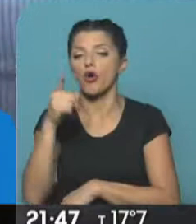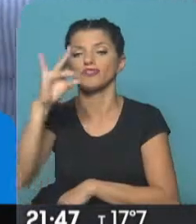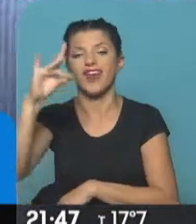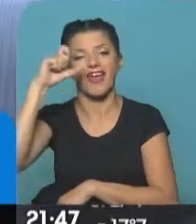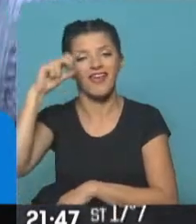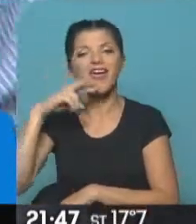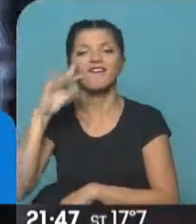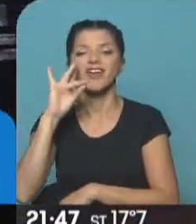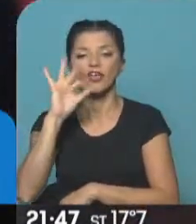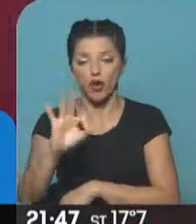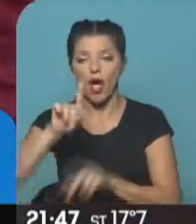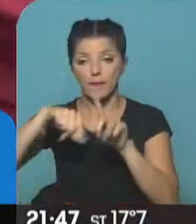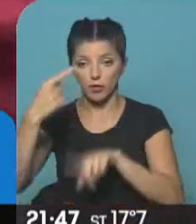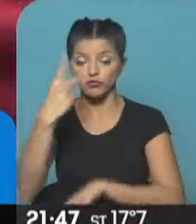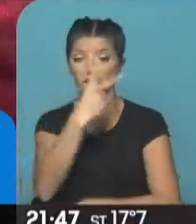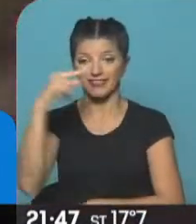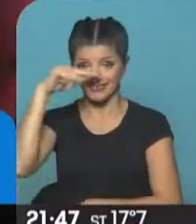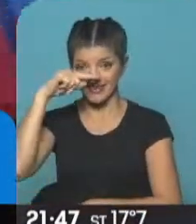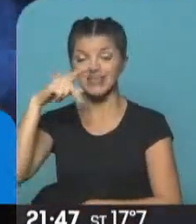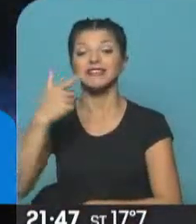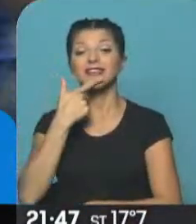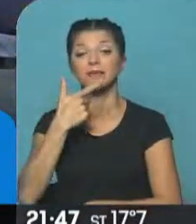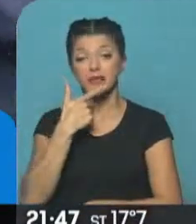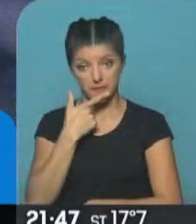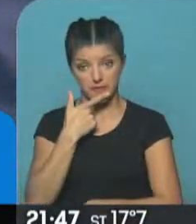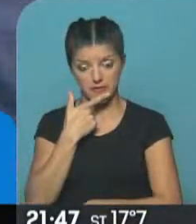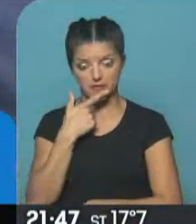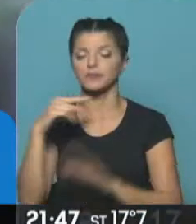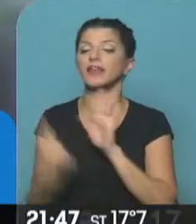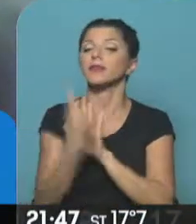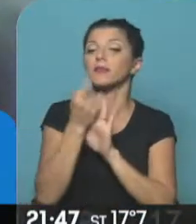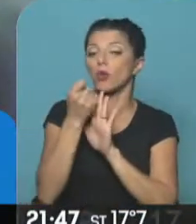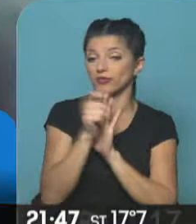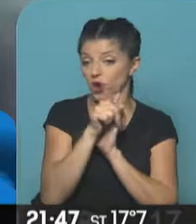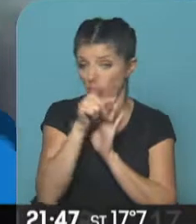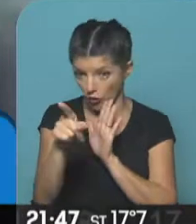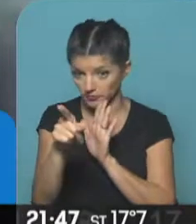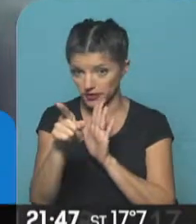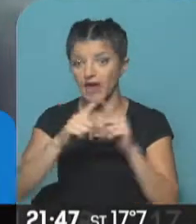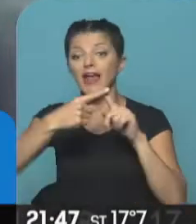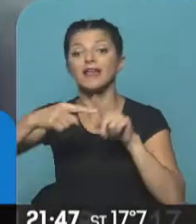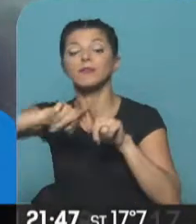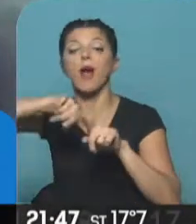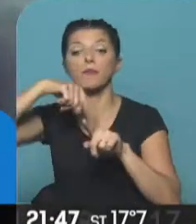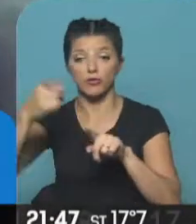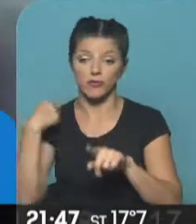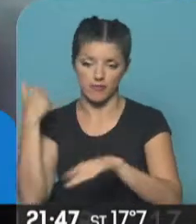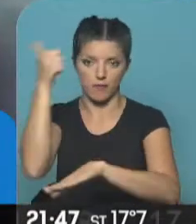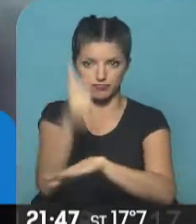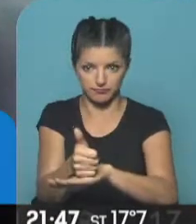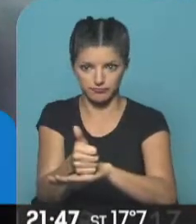el 27 de septiembre este será el primer proceso que afronte y la semana próxima deberá notificarse personalmente